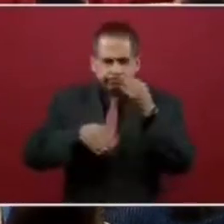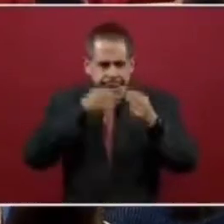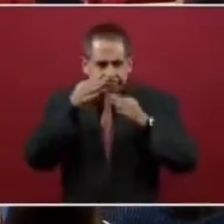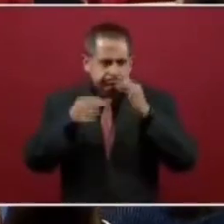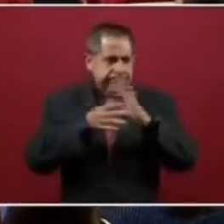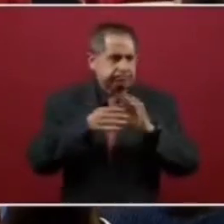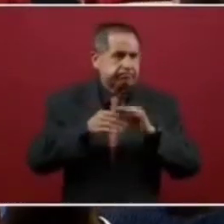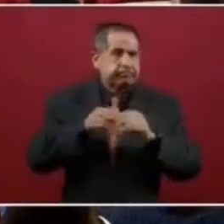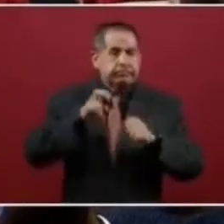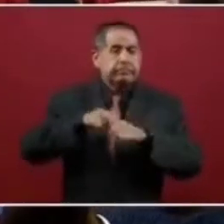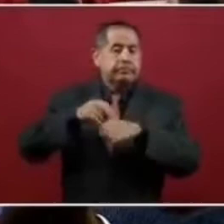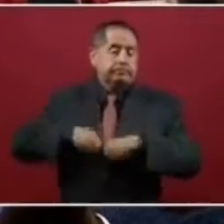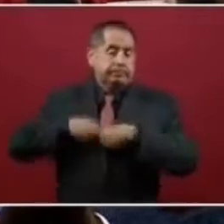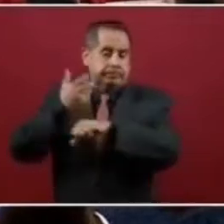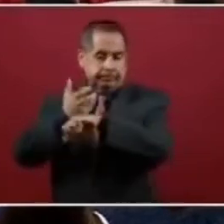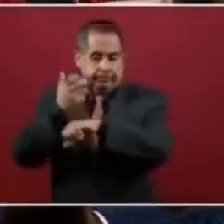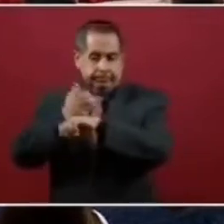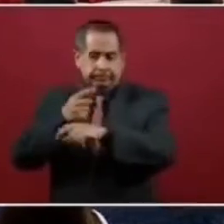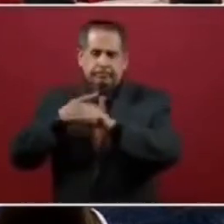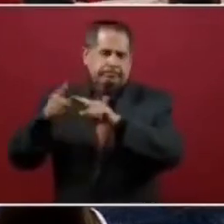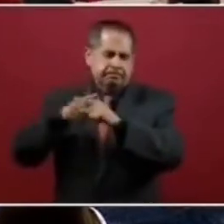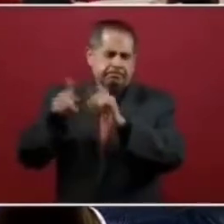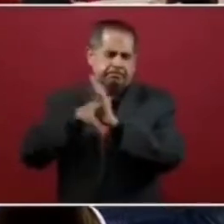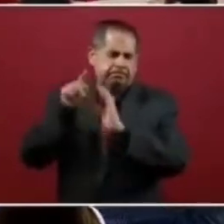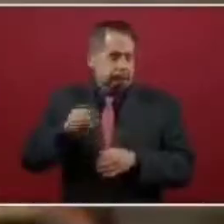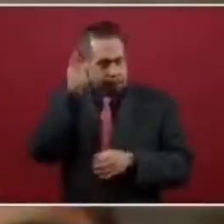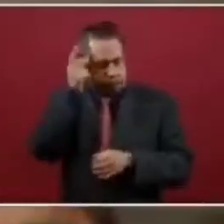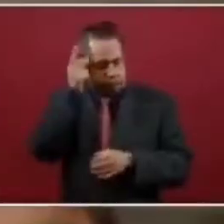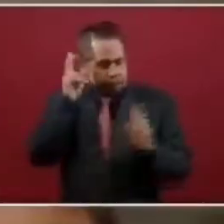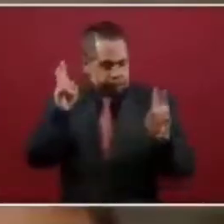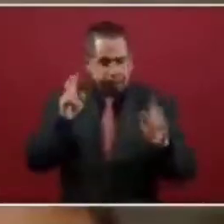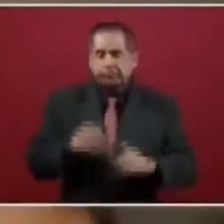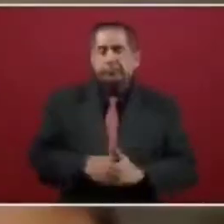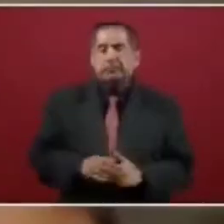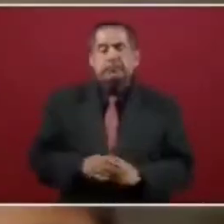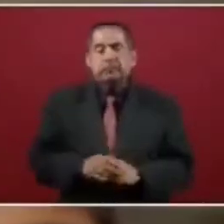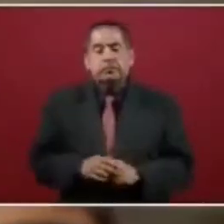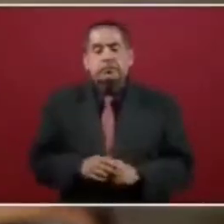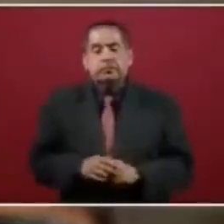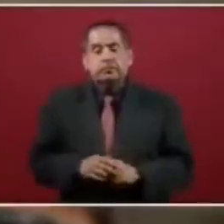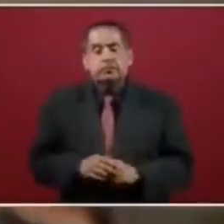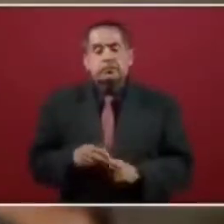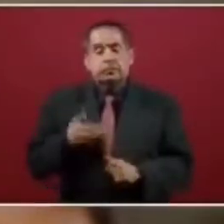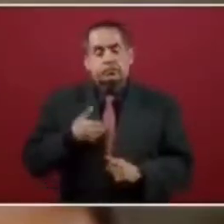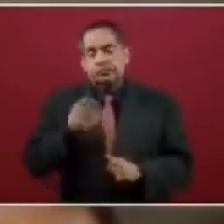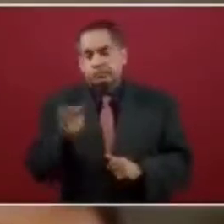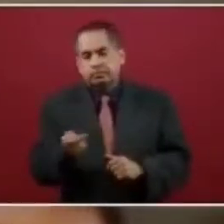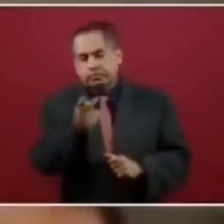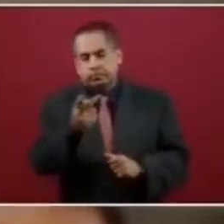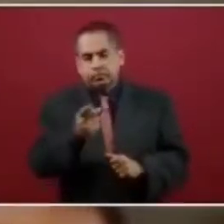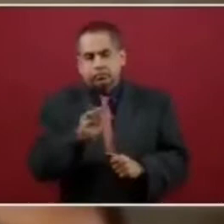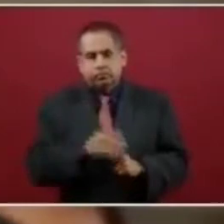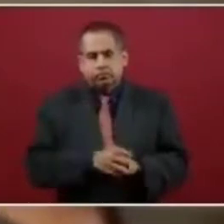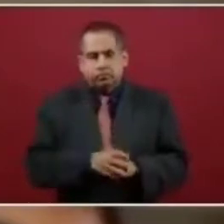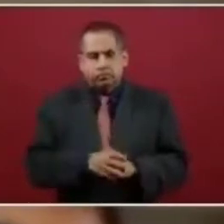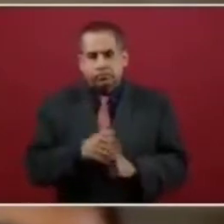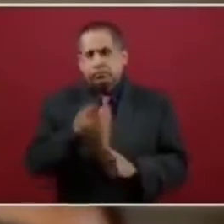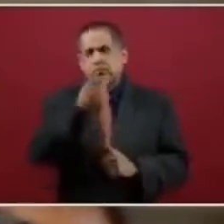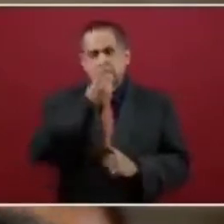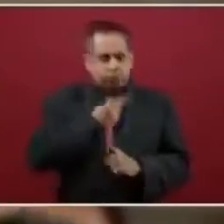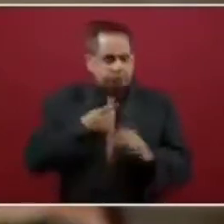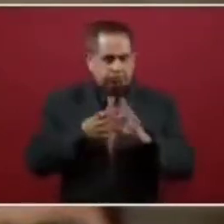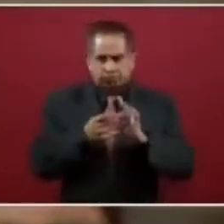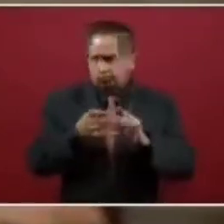en Estados Unidos, en diferentes medios de comunicación. Bueno, estas son mis preguntas. Usted nos ha dicho